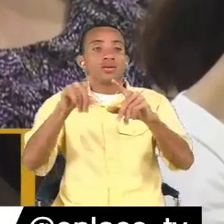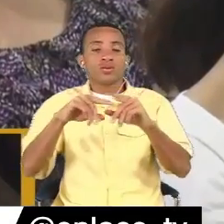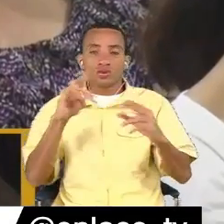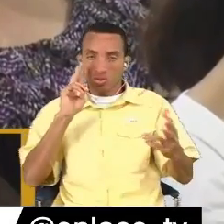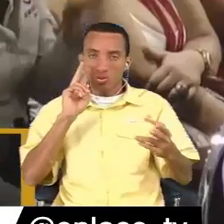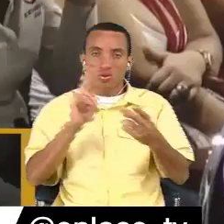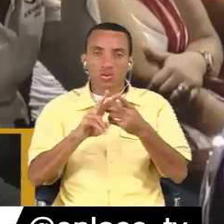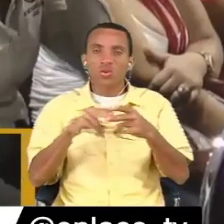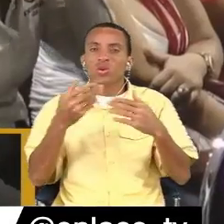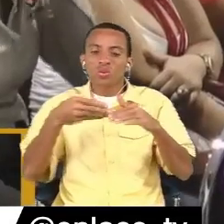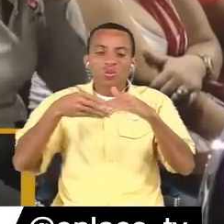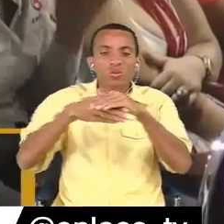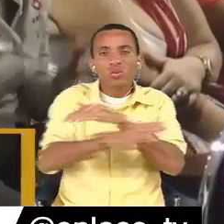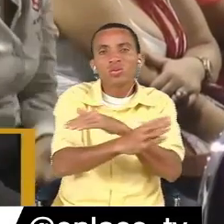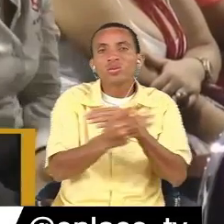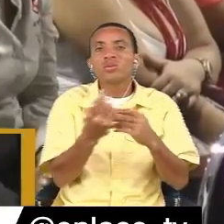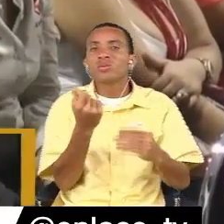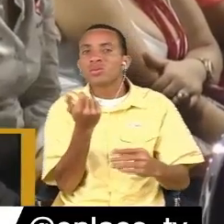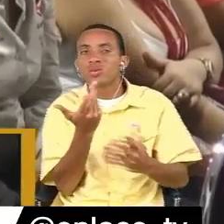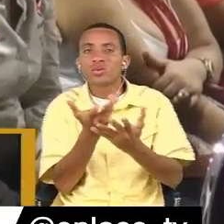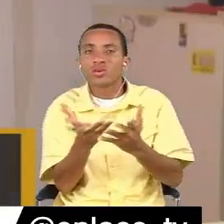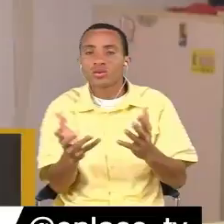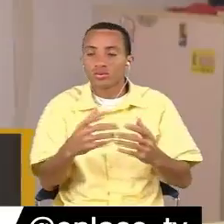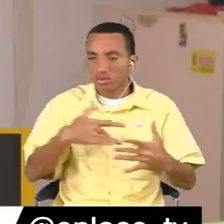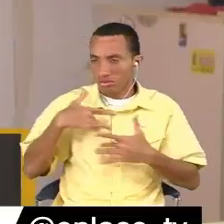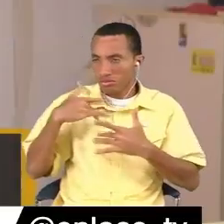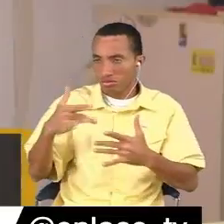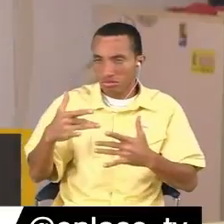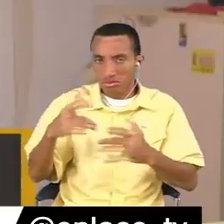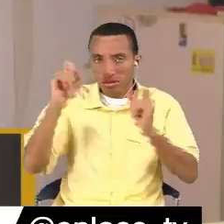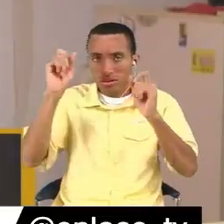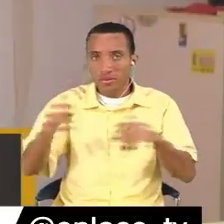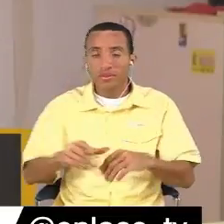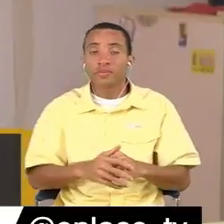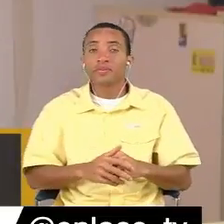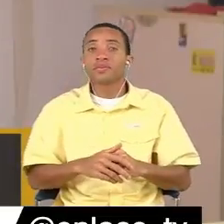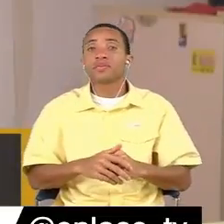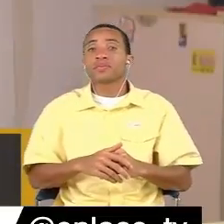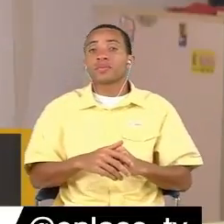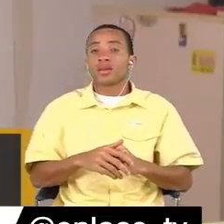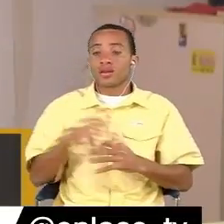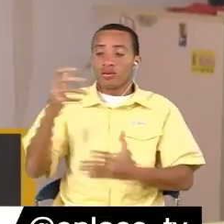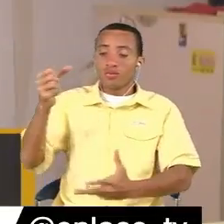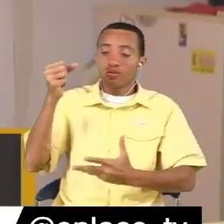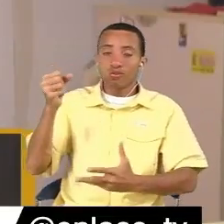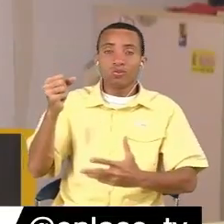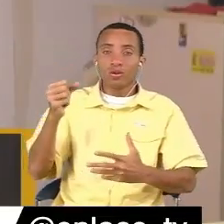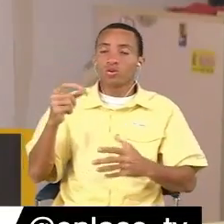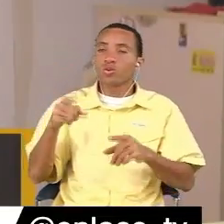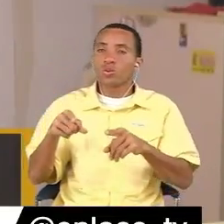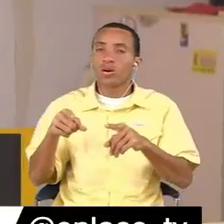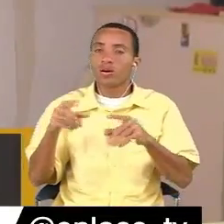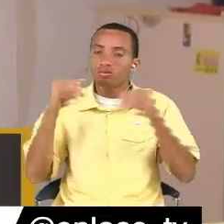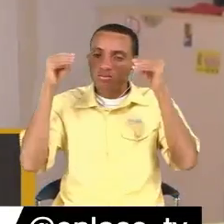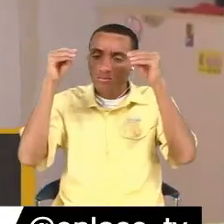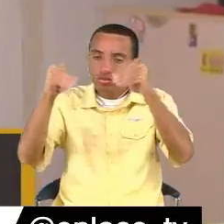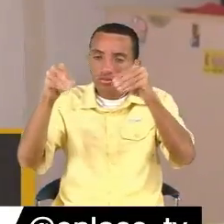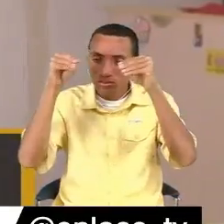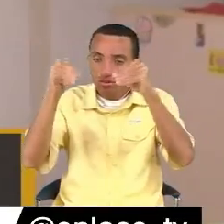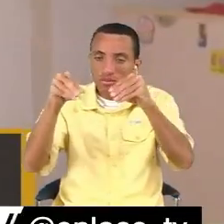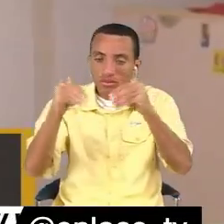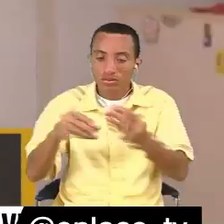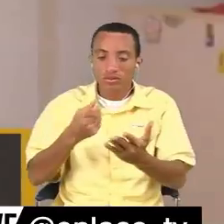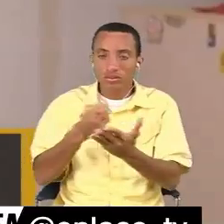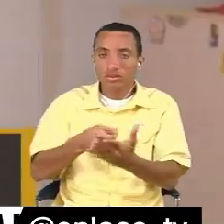cómo acceder a los créditos que ofrece el FORCAP. El FORCAP es el Fondo Rotatorio para la Capacitación, Crédito, para